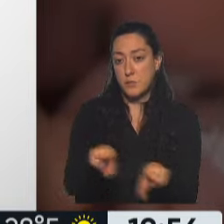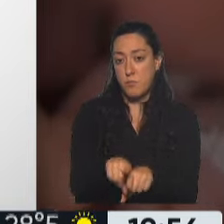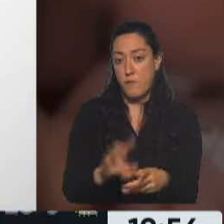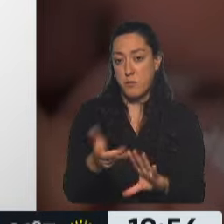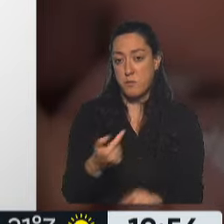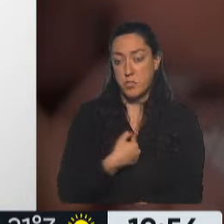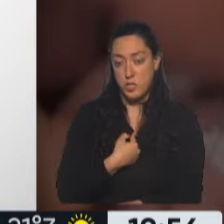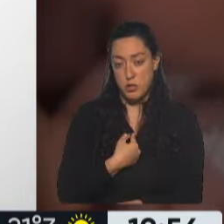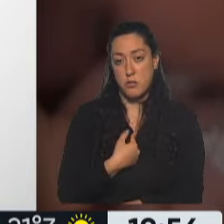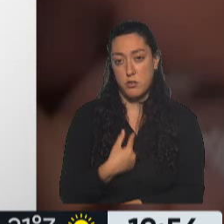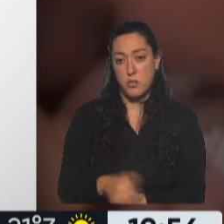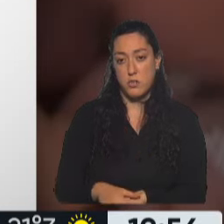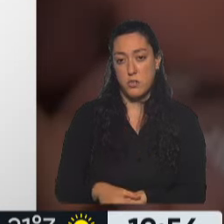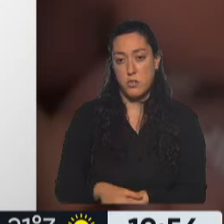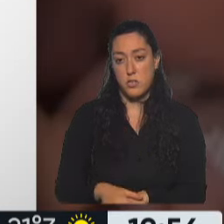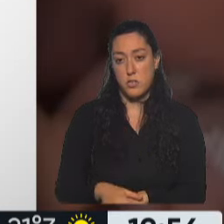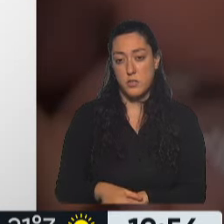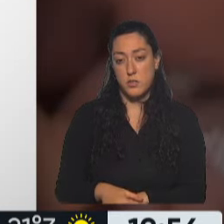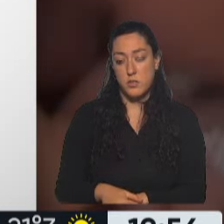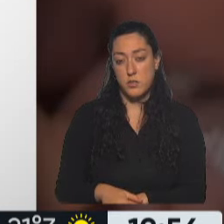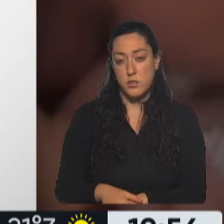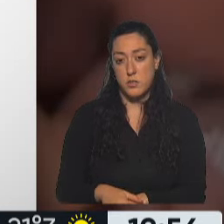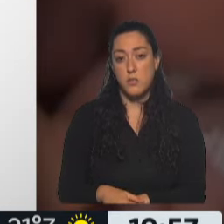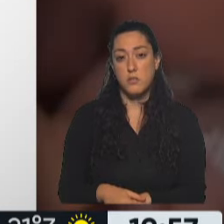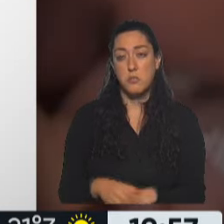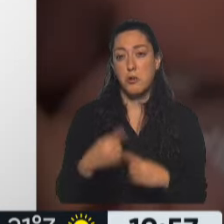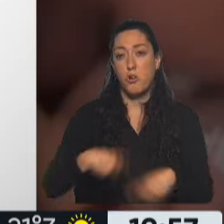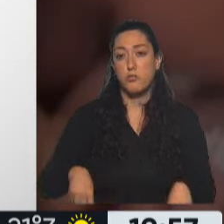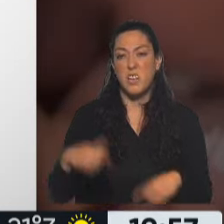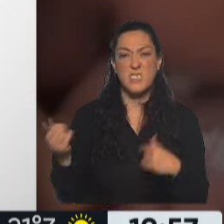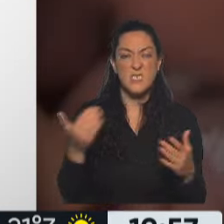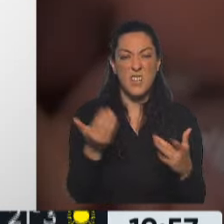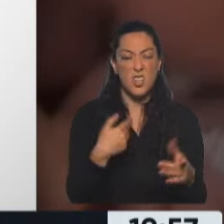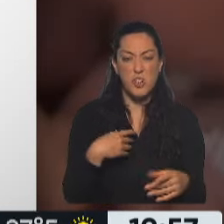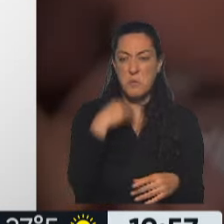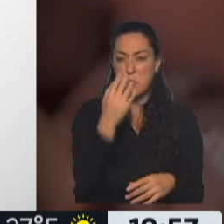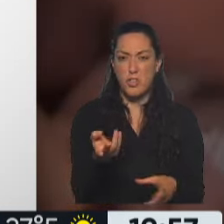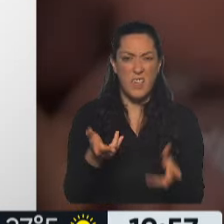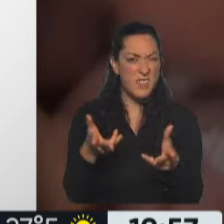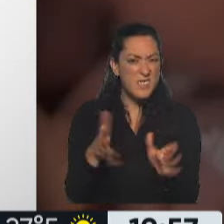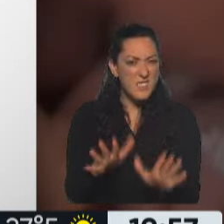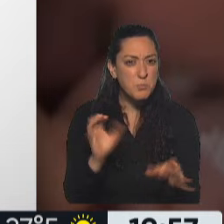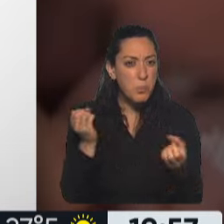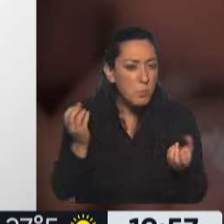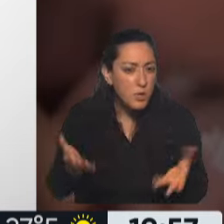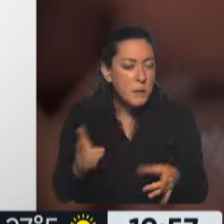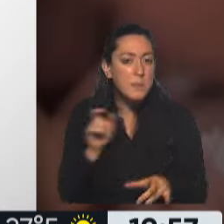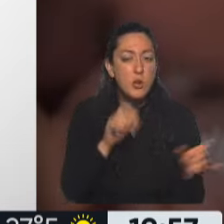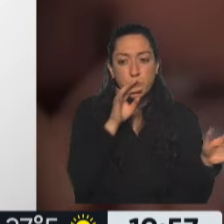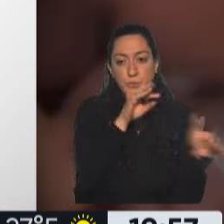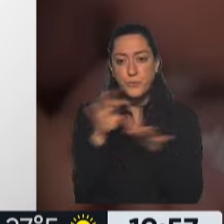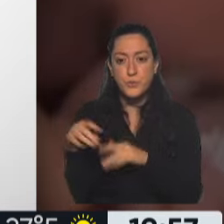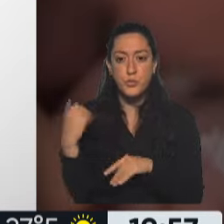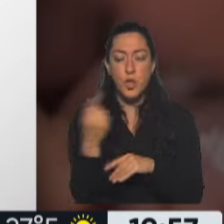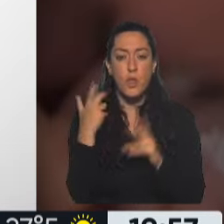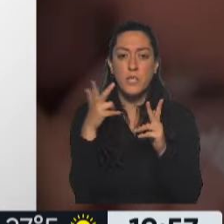yo, que, bueno, dice, no me importa lo exterior de nadie. ¿Por qué dice eso, no me importa lo exterior de nadie? Porque todo el mundo también estuvo hablando un poco de